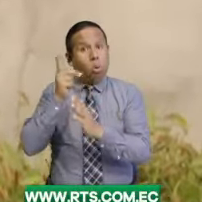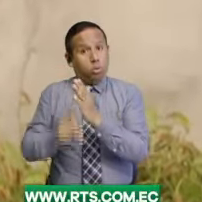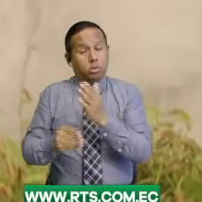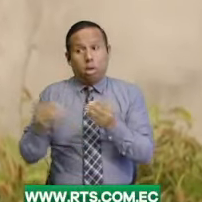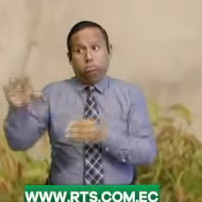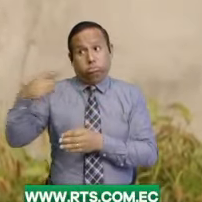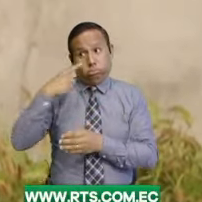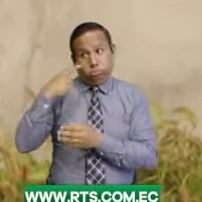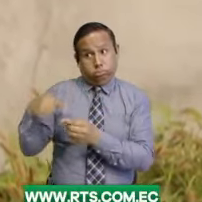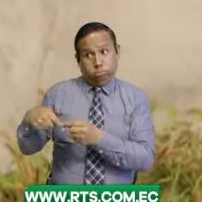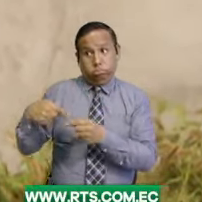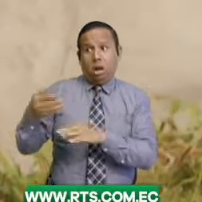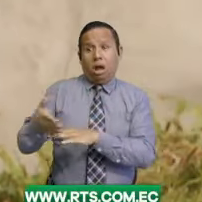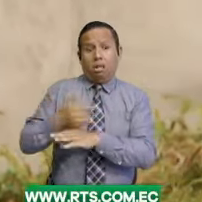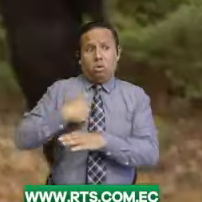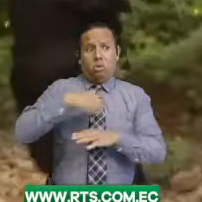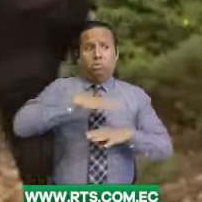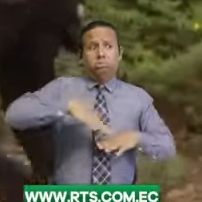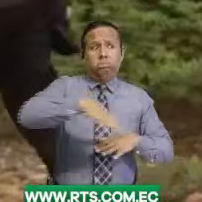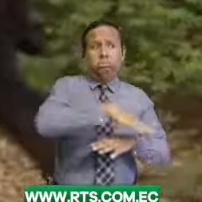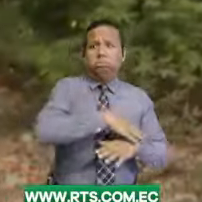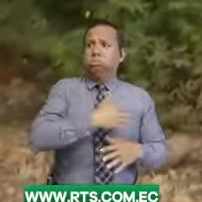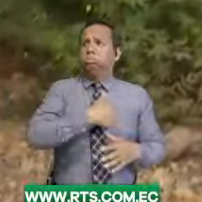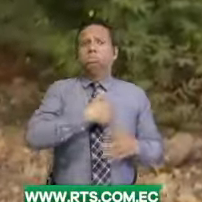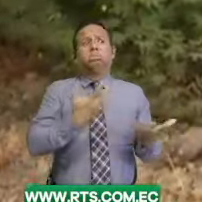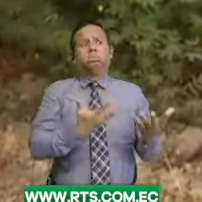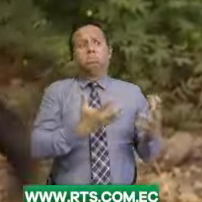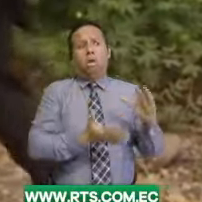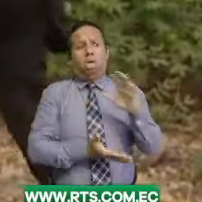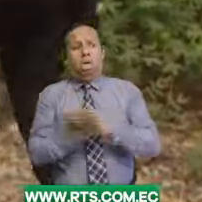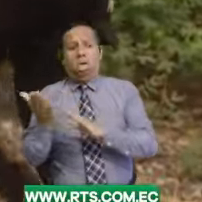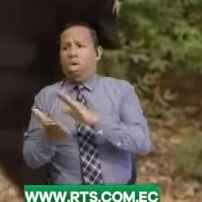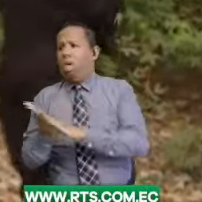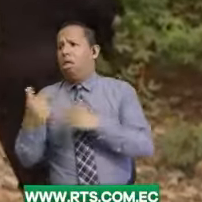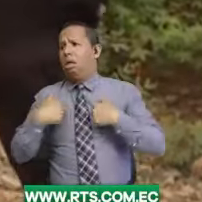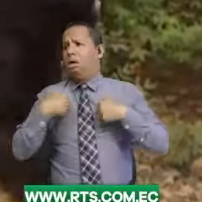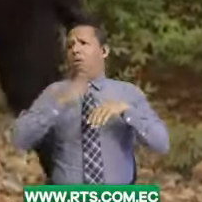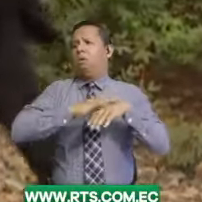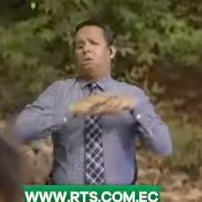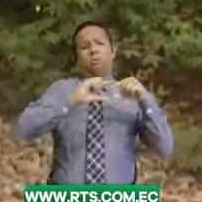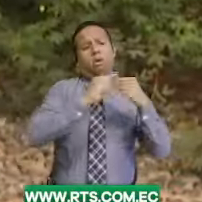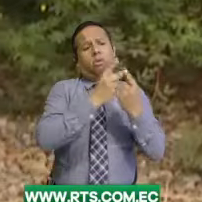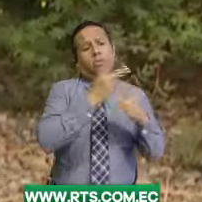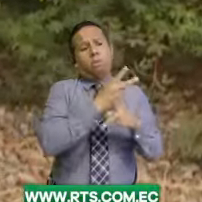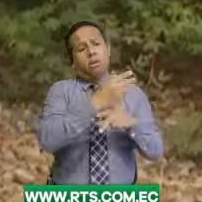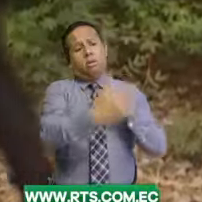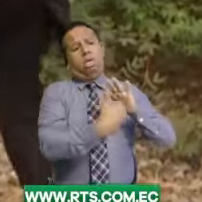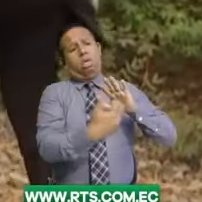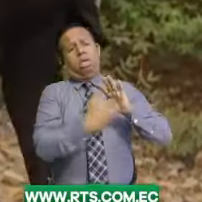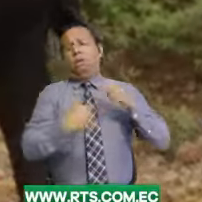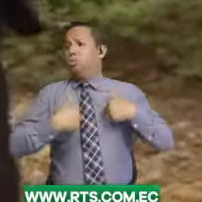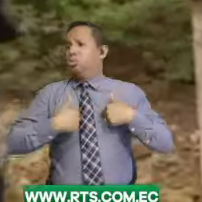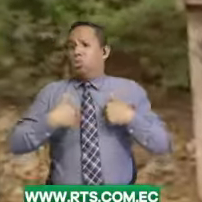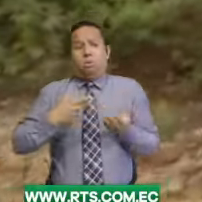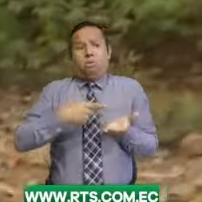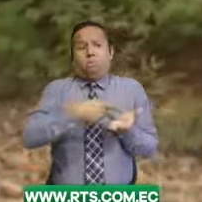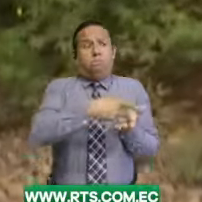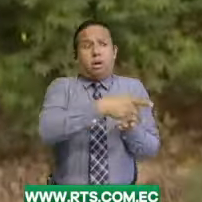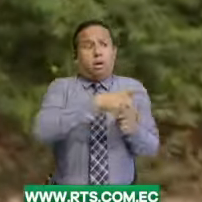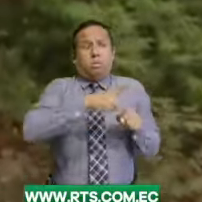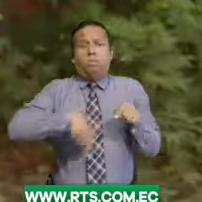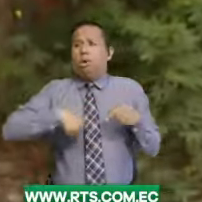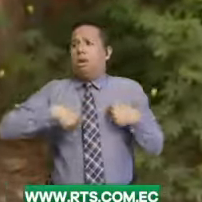señalaban que debieron abandonar sus propiedades por presión de parte de grupos delictivos. Yo no tenía dinero, entonces yo le dije que yo no le